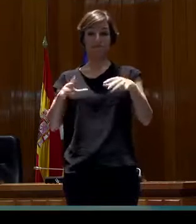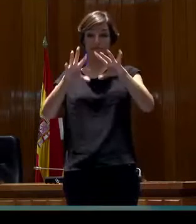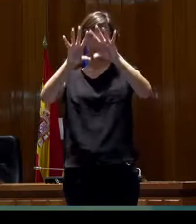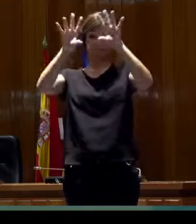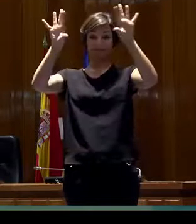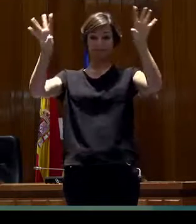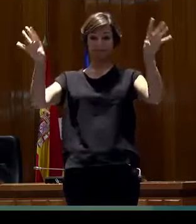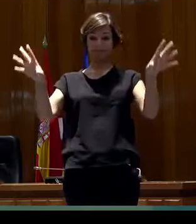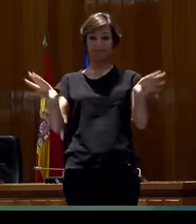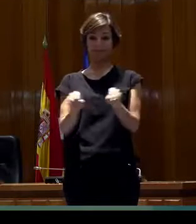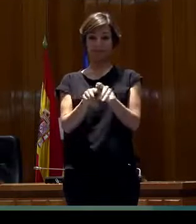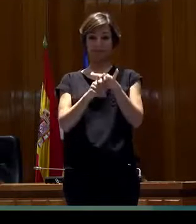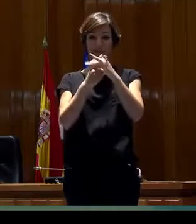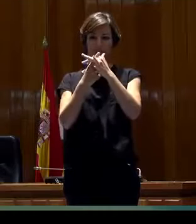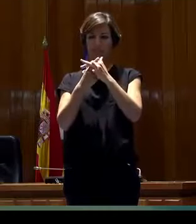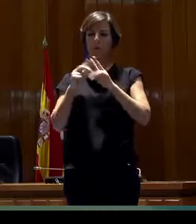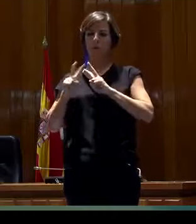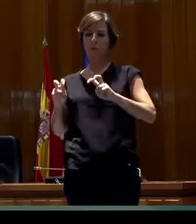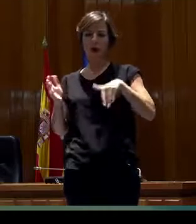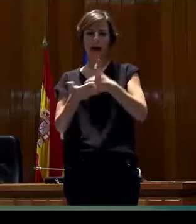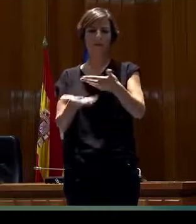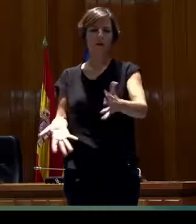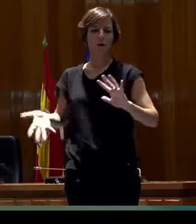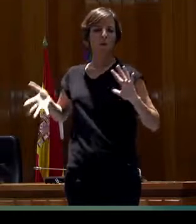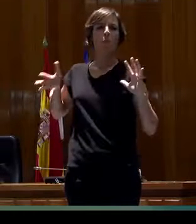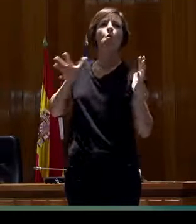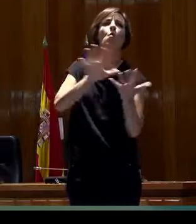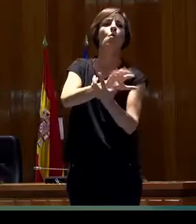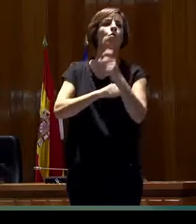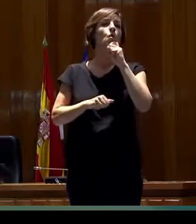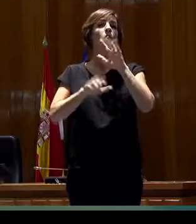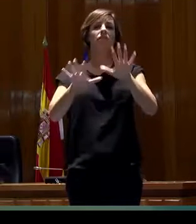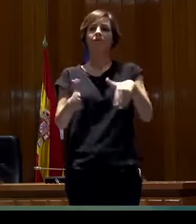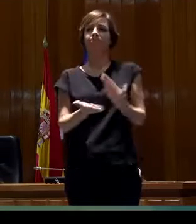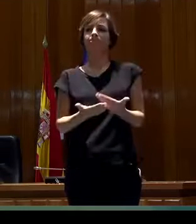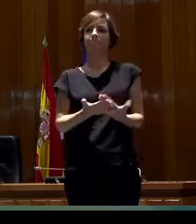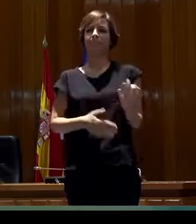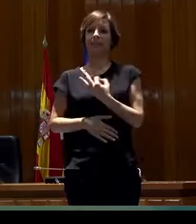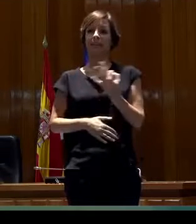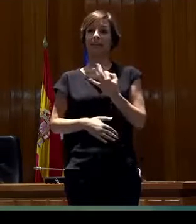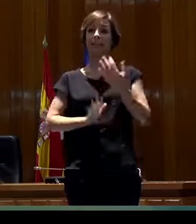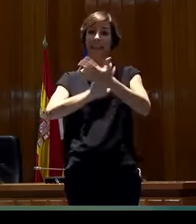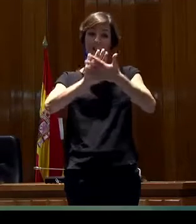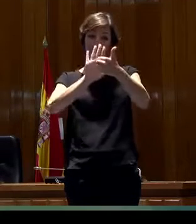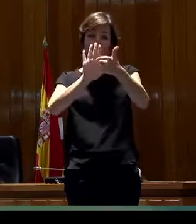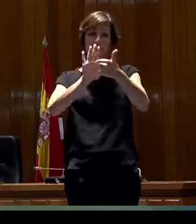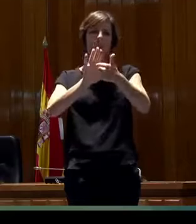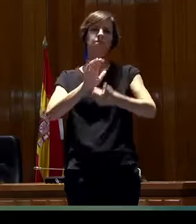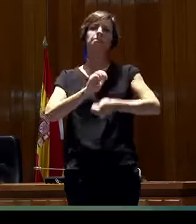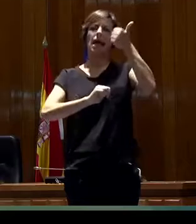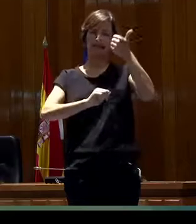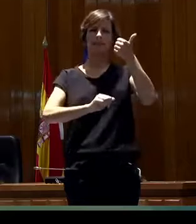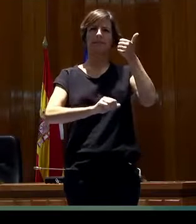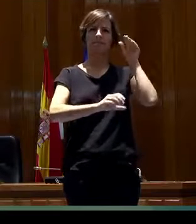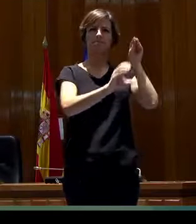este contexto, de cómo ha evolucionado todo esto, lo que se constata es una mayor presencia de la lengua de signos